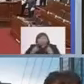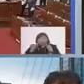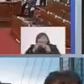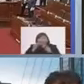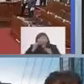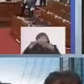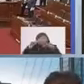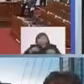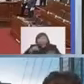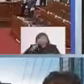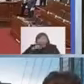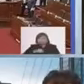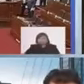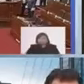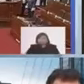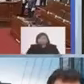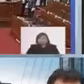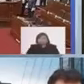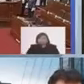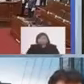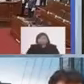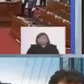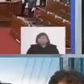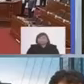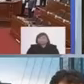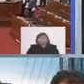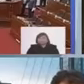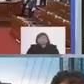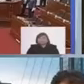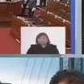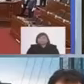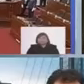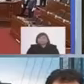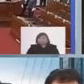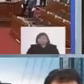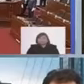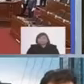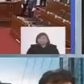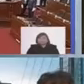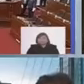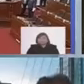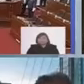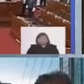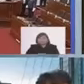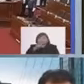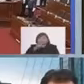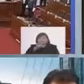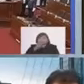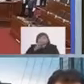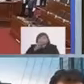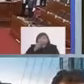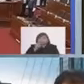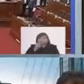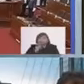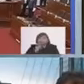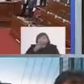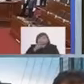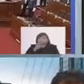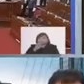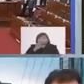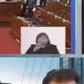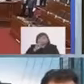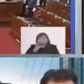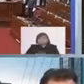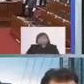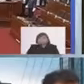calles cubiertas por sectores minoritarios, pero revoltosos frente al Congreso, que responden a Castillo, pero también, nos contaba un colega desde allí, vos